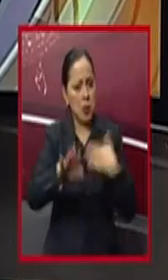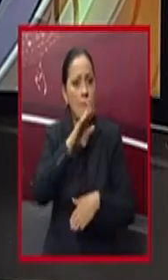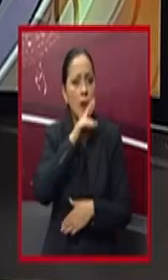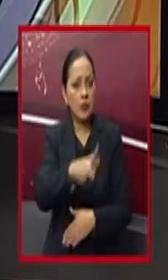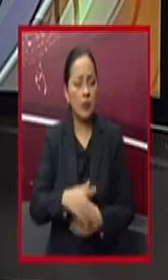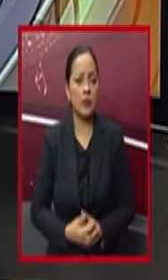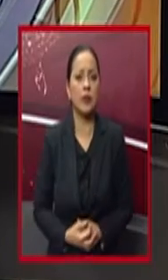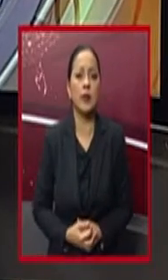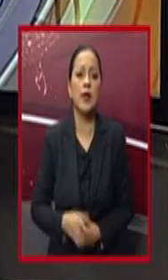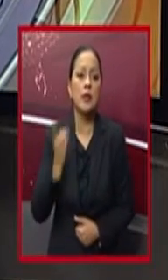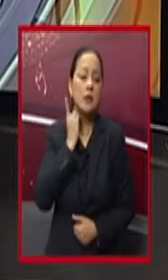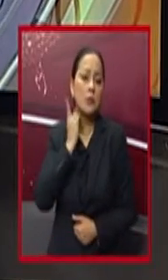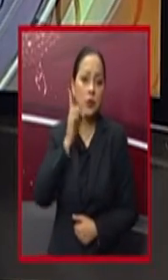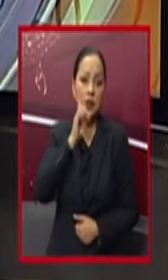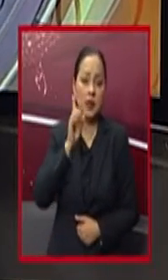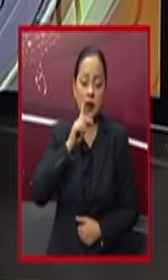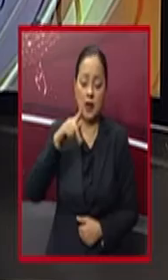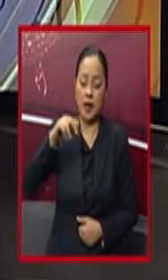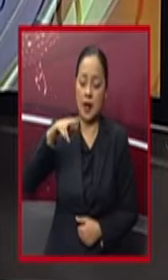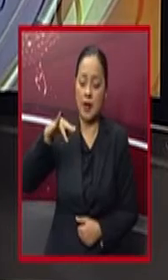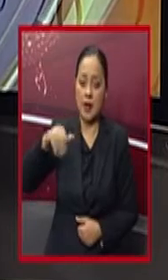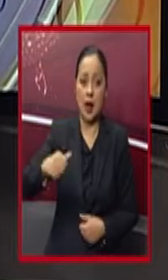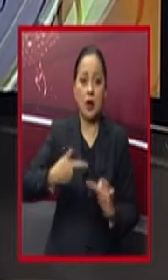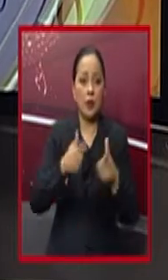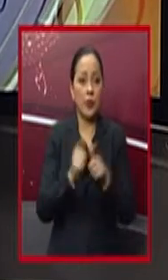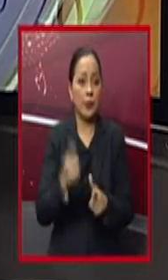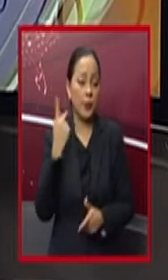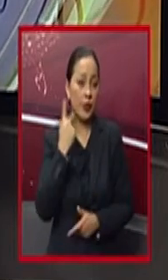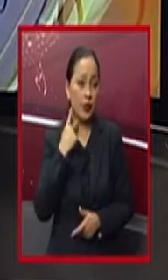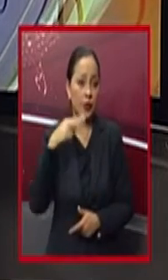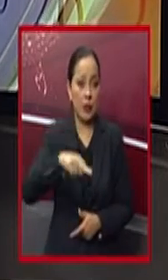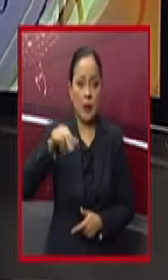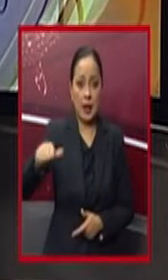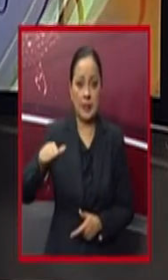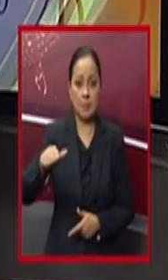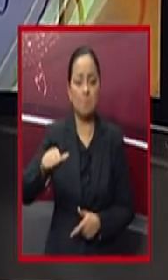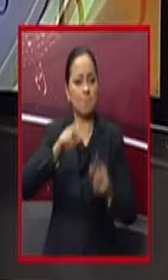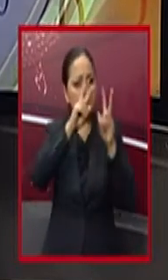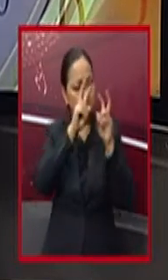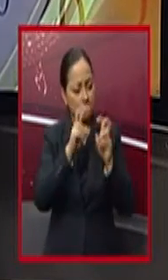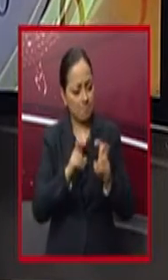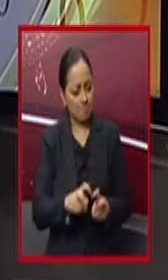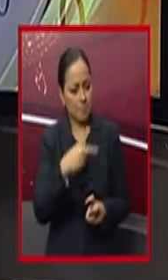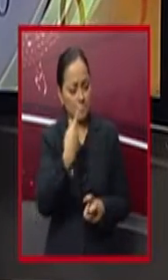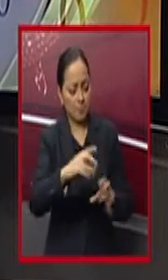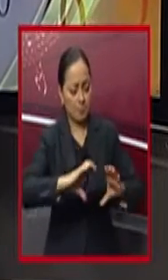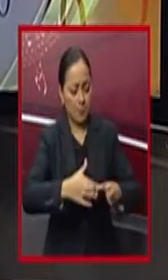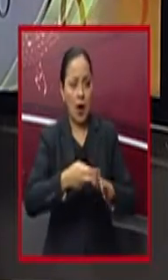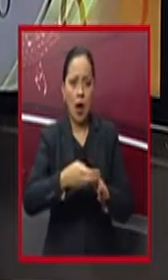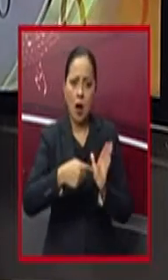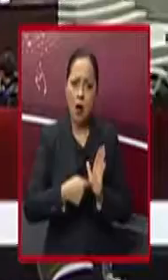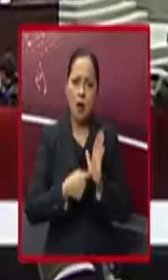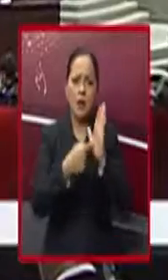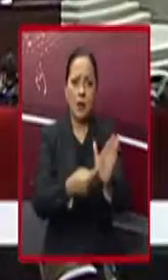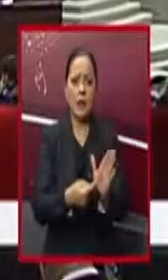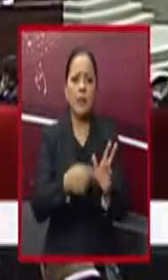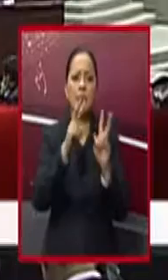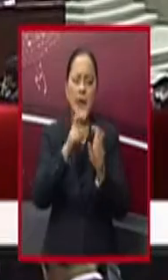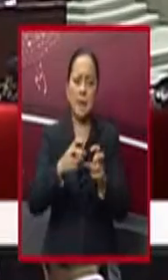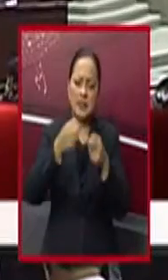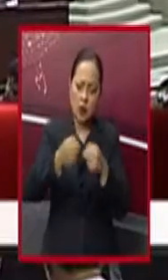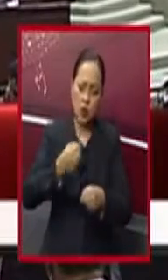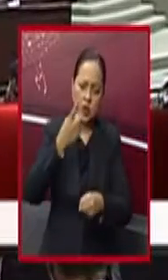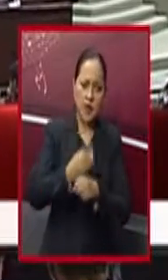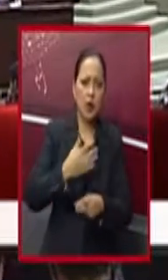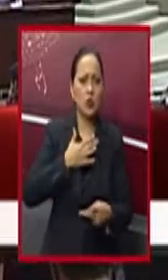La diputada Karina Sánchez Ruiz, de la fracción de Nueva Alianza, presentó la agenda legislativa para el presente periodo ordinario. Serán los temas de